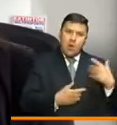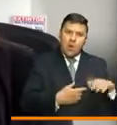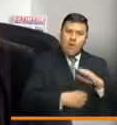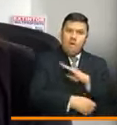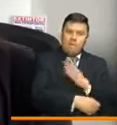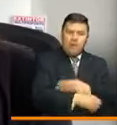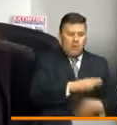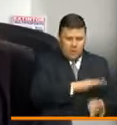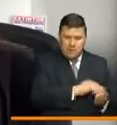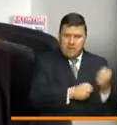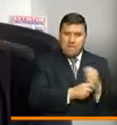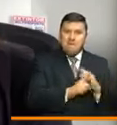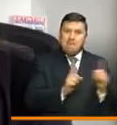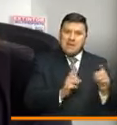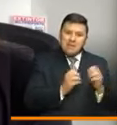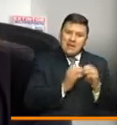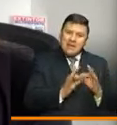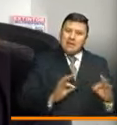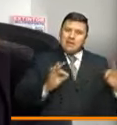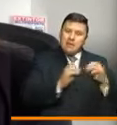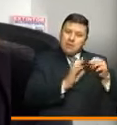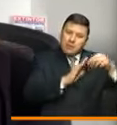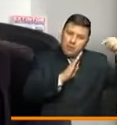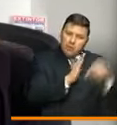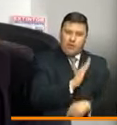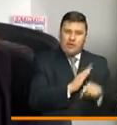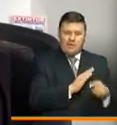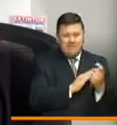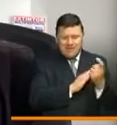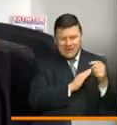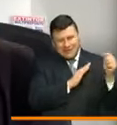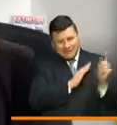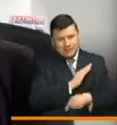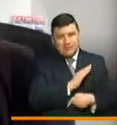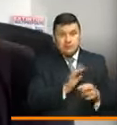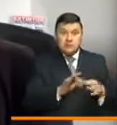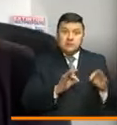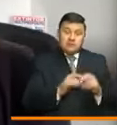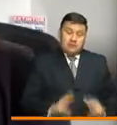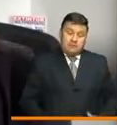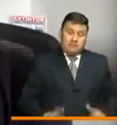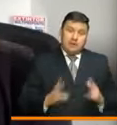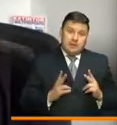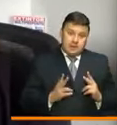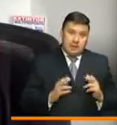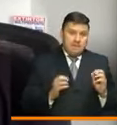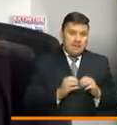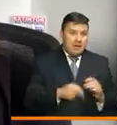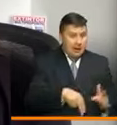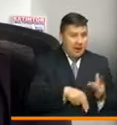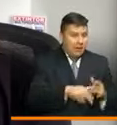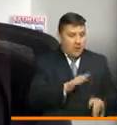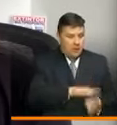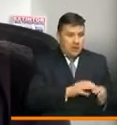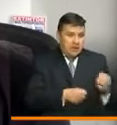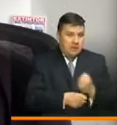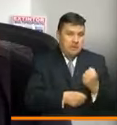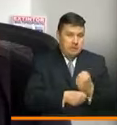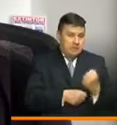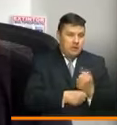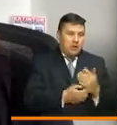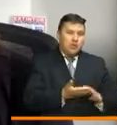potencial, pero que sin embargo es importante profundizar en esto, ya que de esto depende la vida humana. Entonces, mucho ánimo a seguir trabajando en